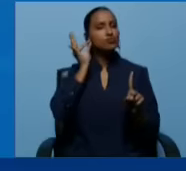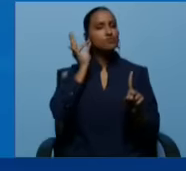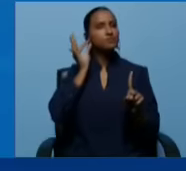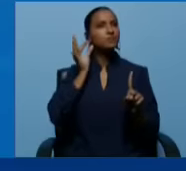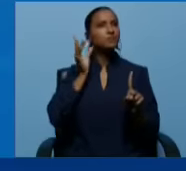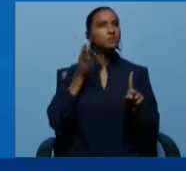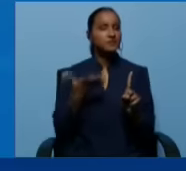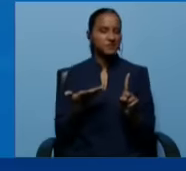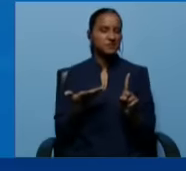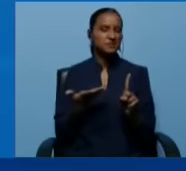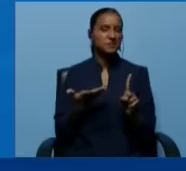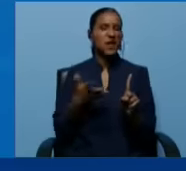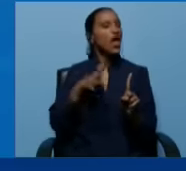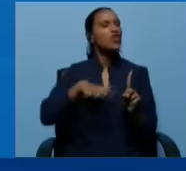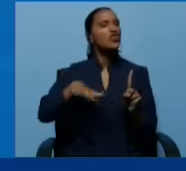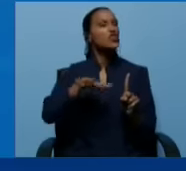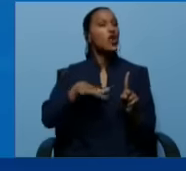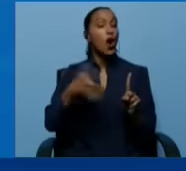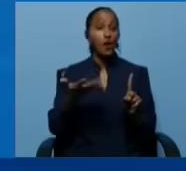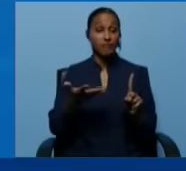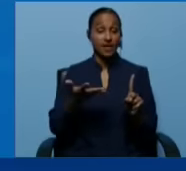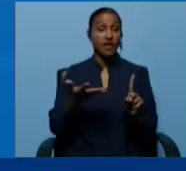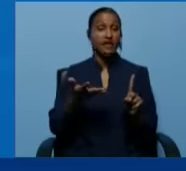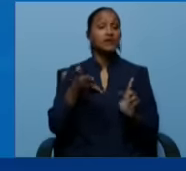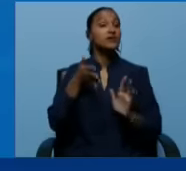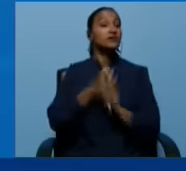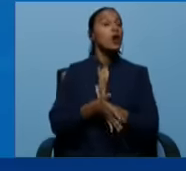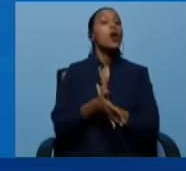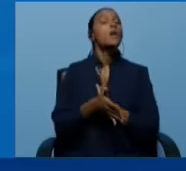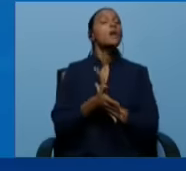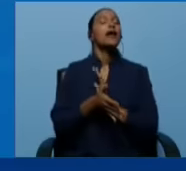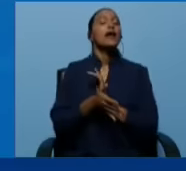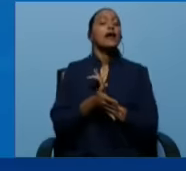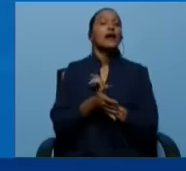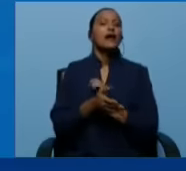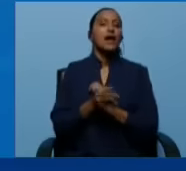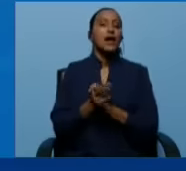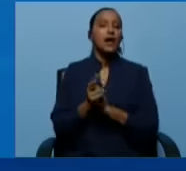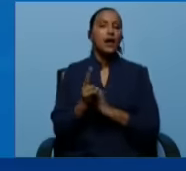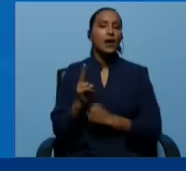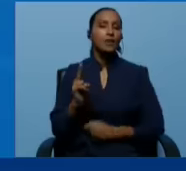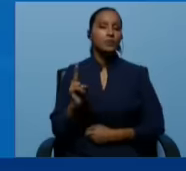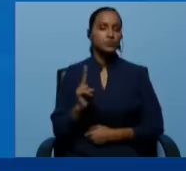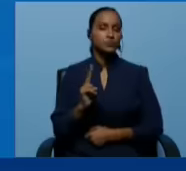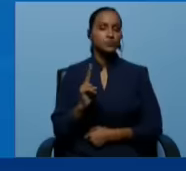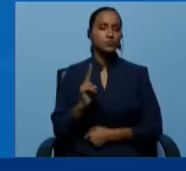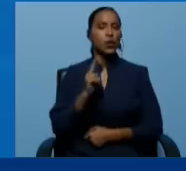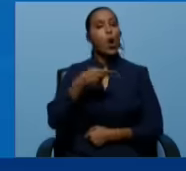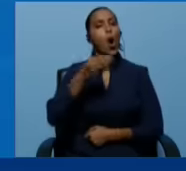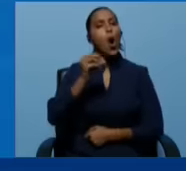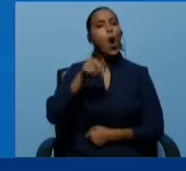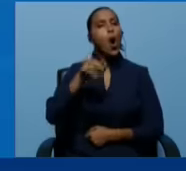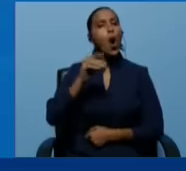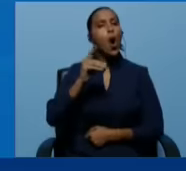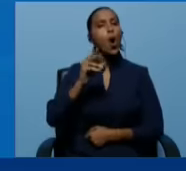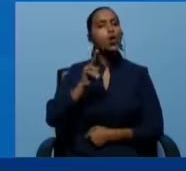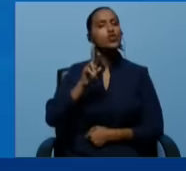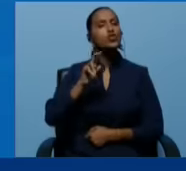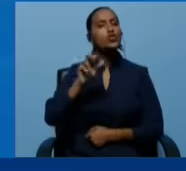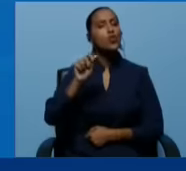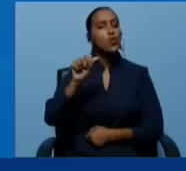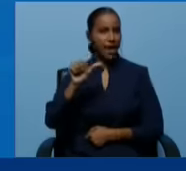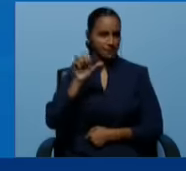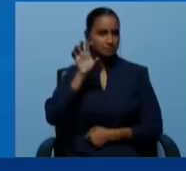nuestra hermana, República de Honduras, los hijos e hijas del gran Francisco